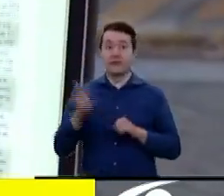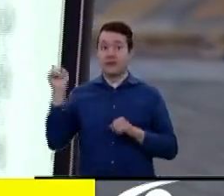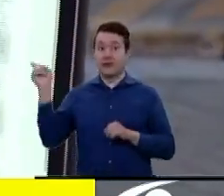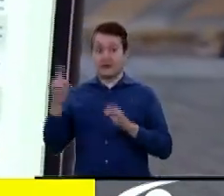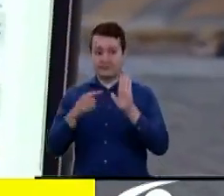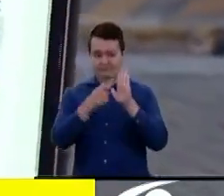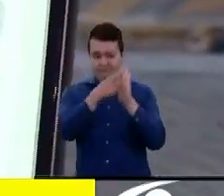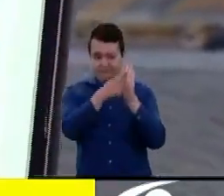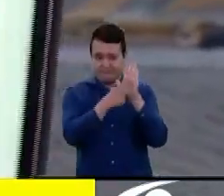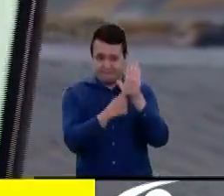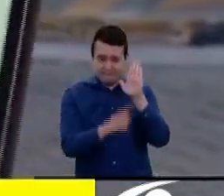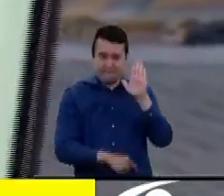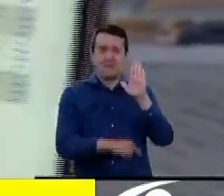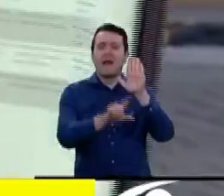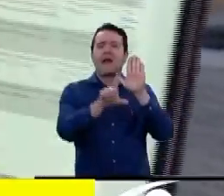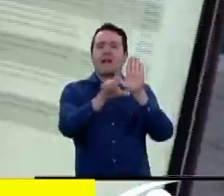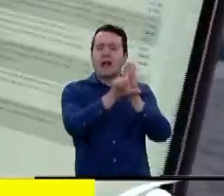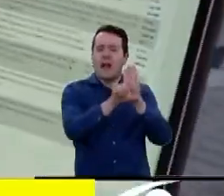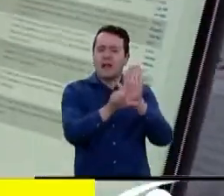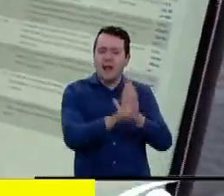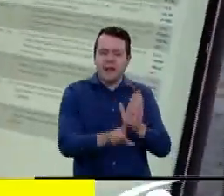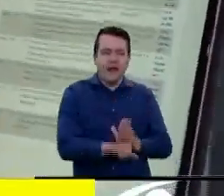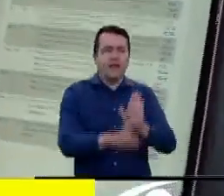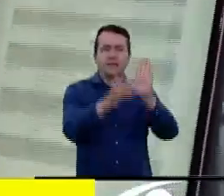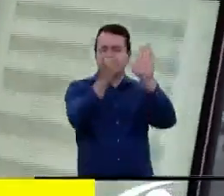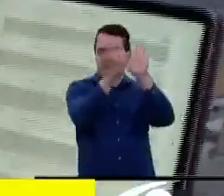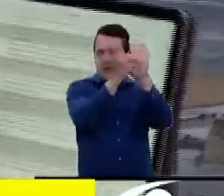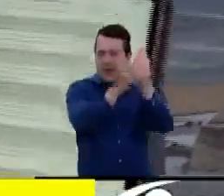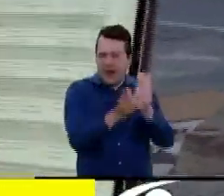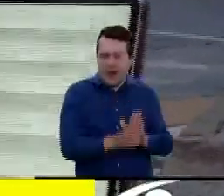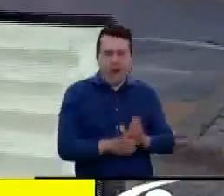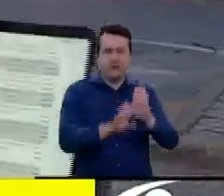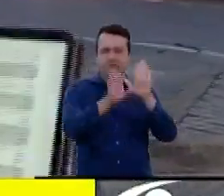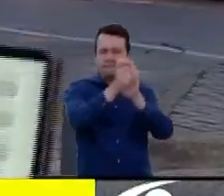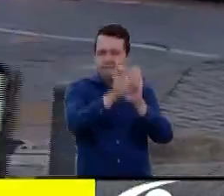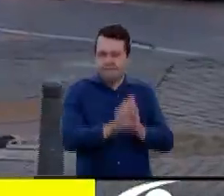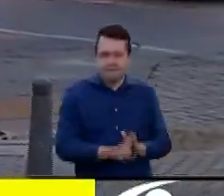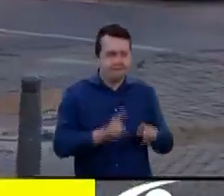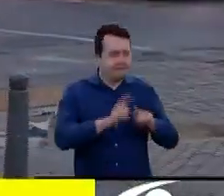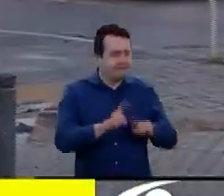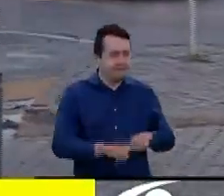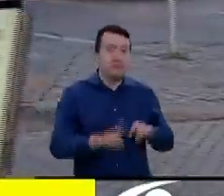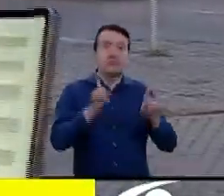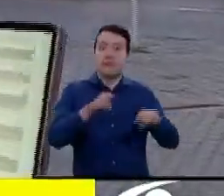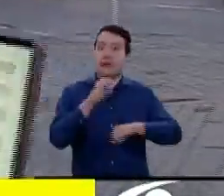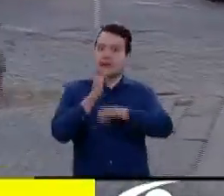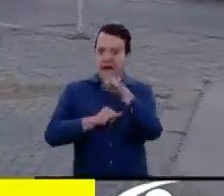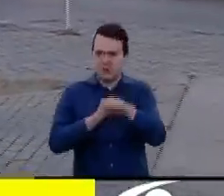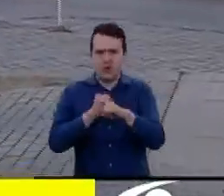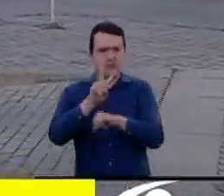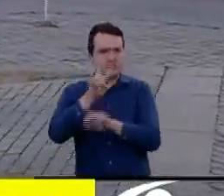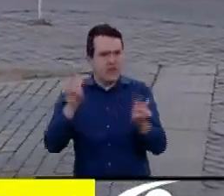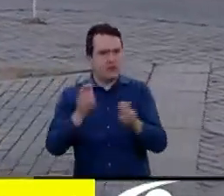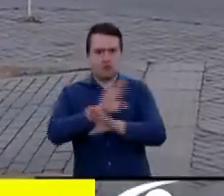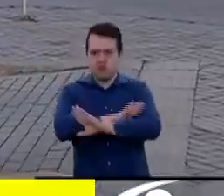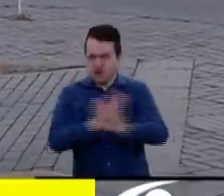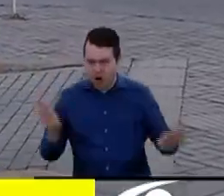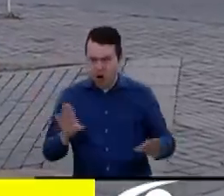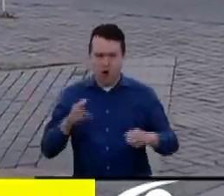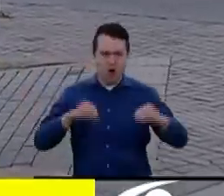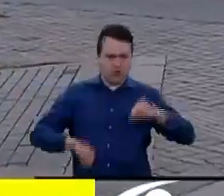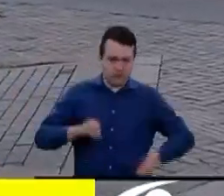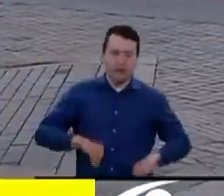larga lista de leyes, decretos, estatutos y convenios internacionales anticorrupción. Además de las IAS,